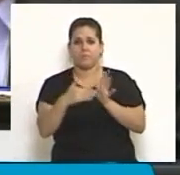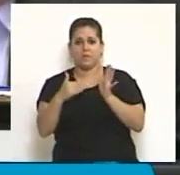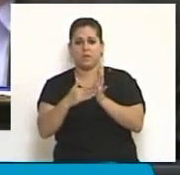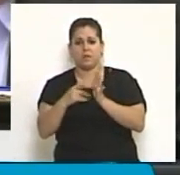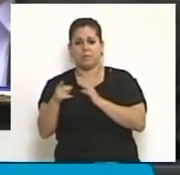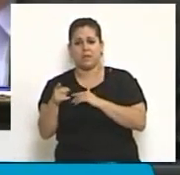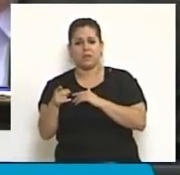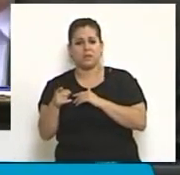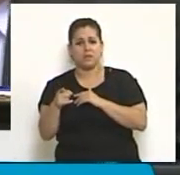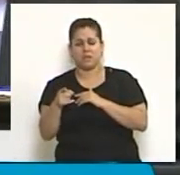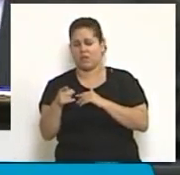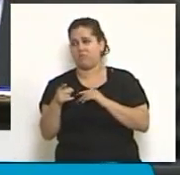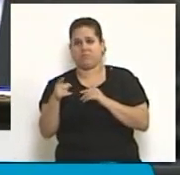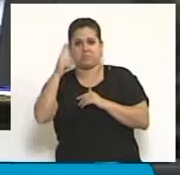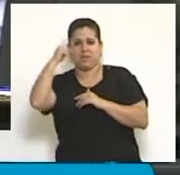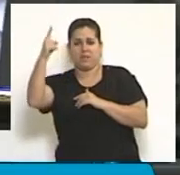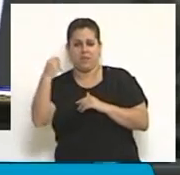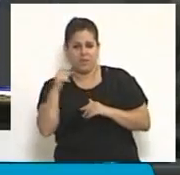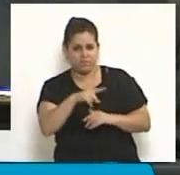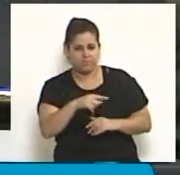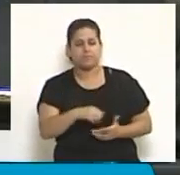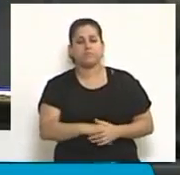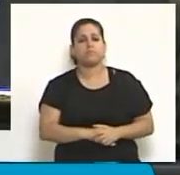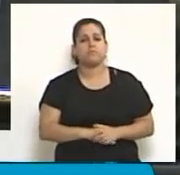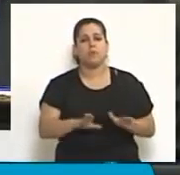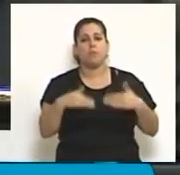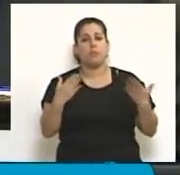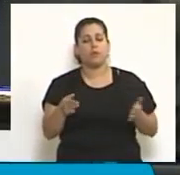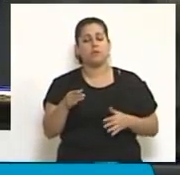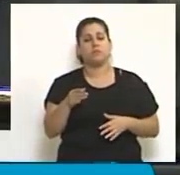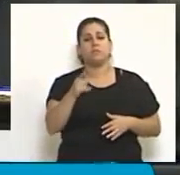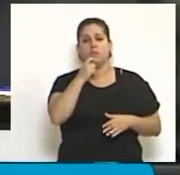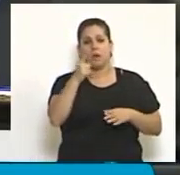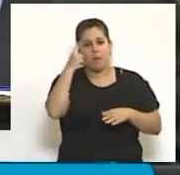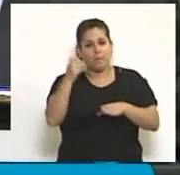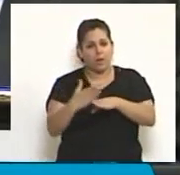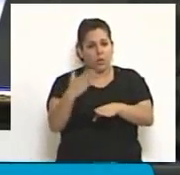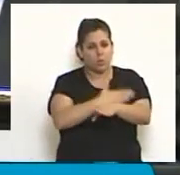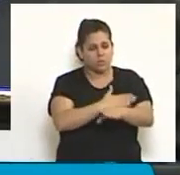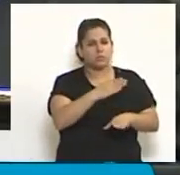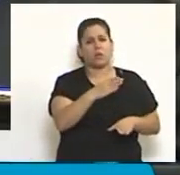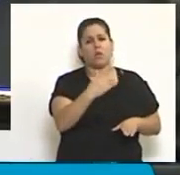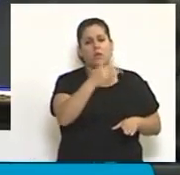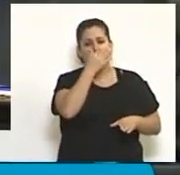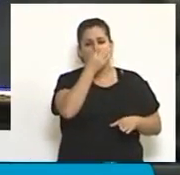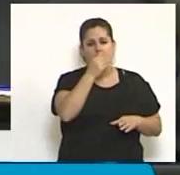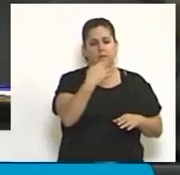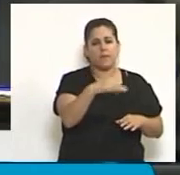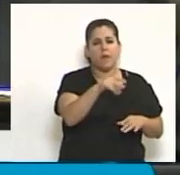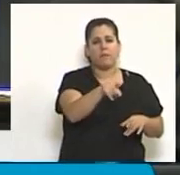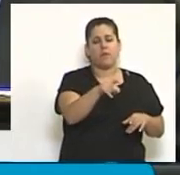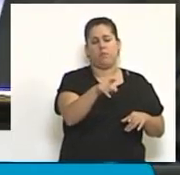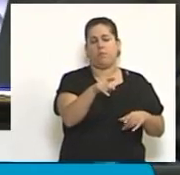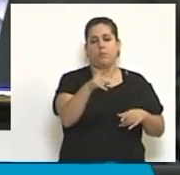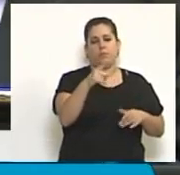su exclusivo criterio. En efecto, sin perjuicio de que el proyecto de ley exige para la elección del